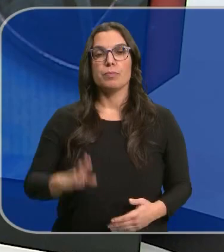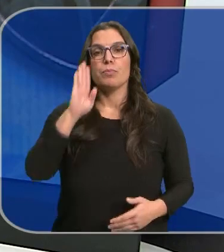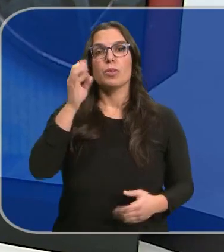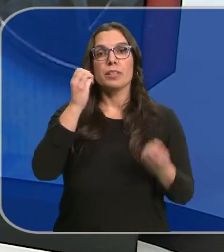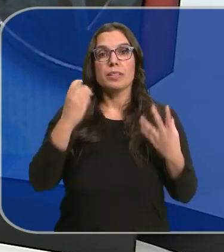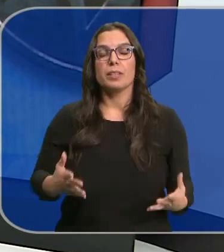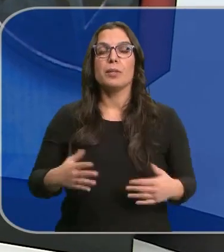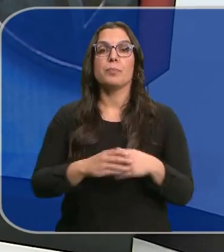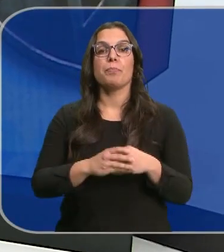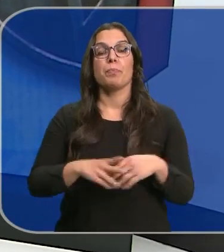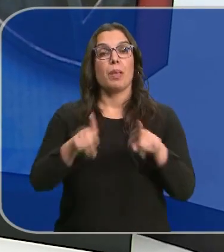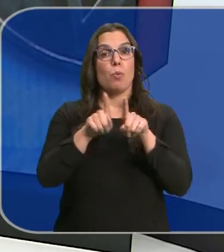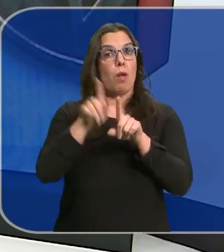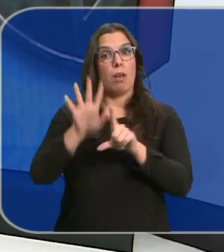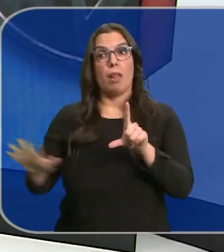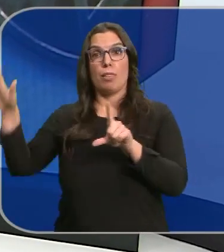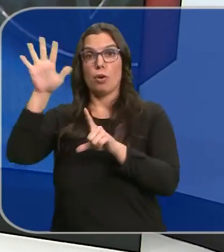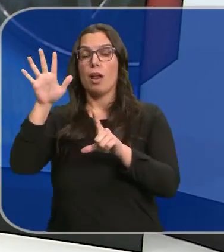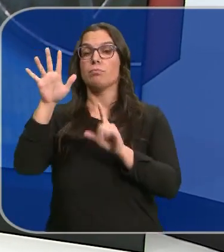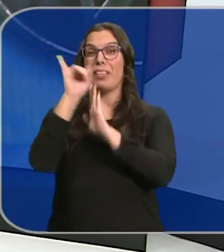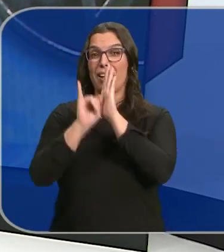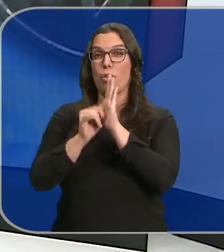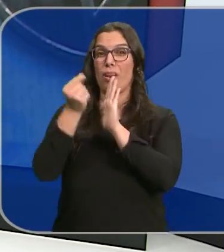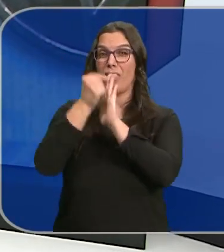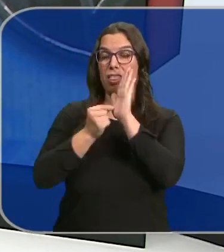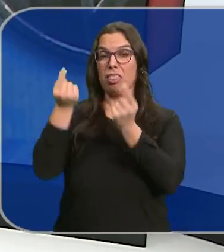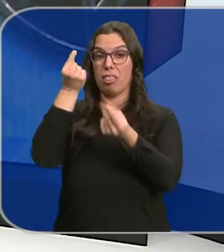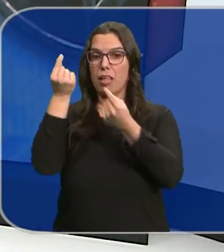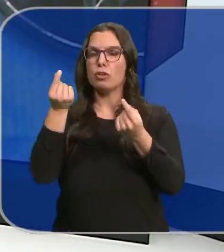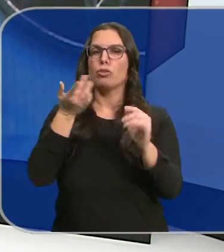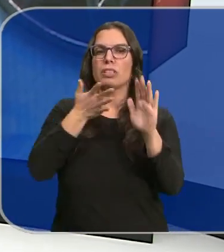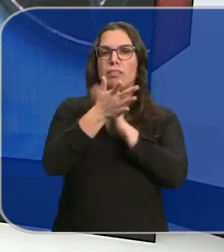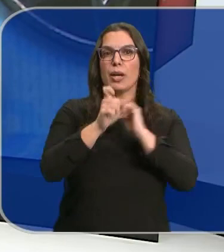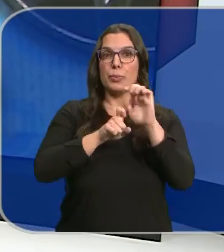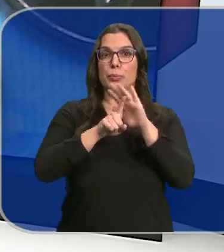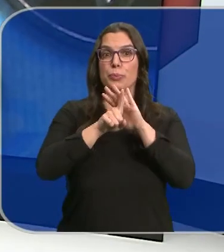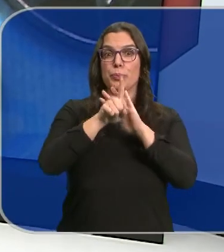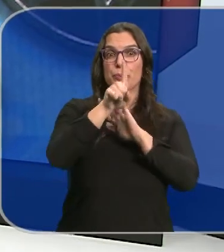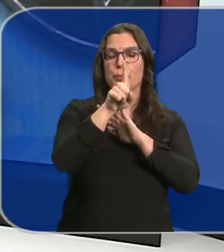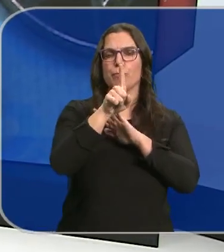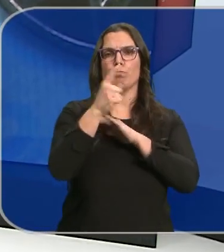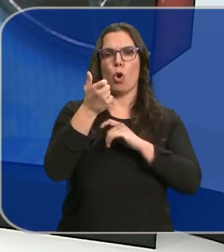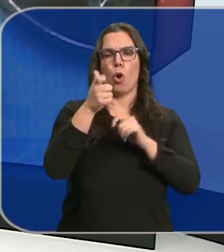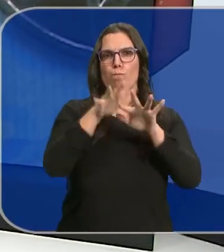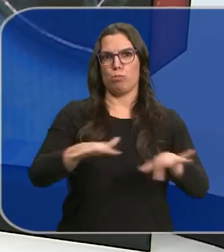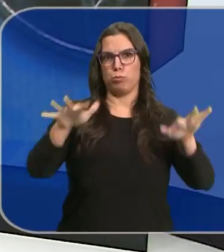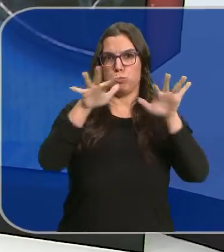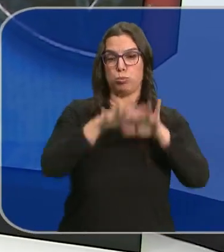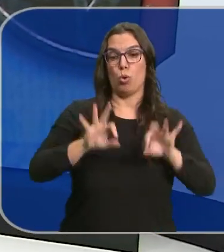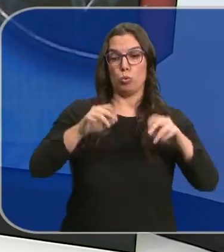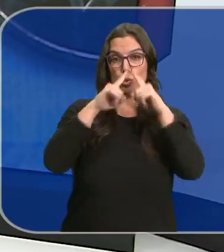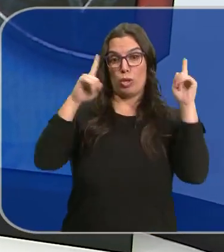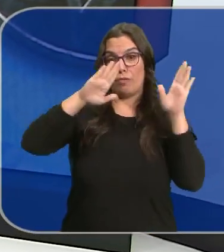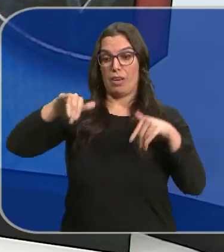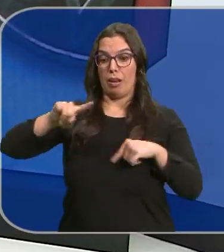Hola, ¿cómo están? Como sucede a nivel nacional, estos mismos indicadores apuntan a que el crecimiento se está frenando. El final de año y sobre todo los